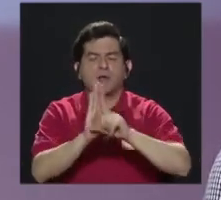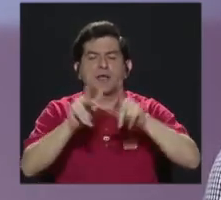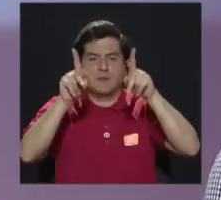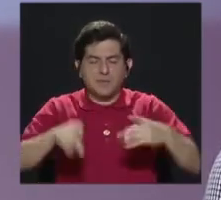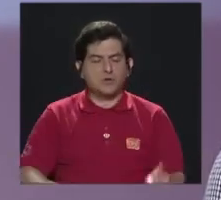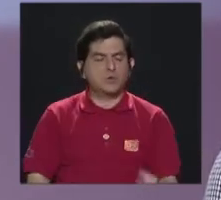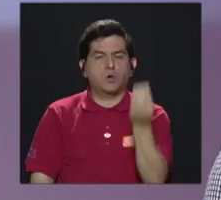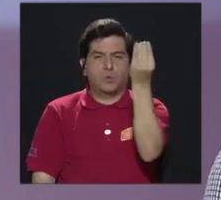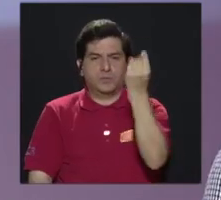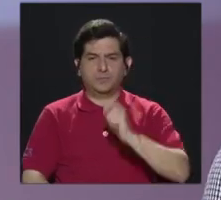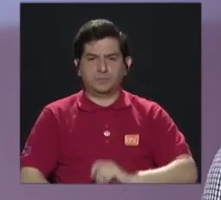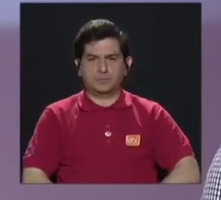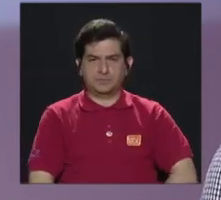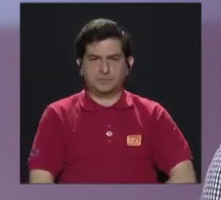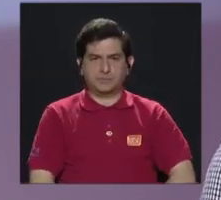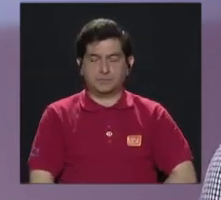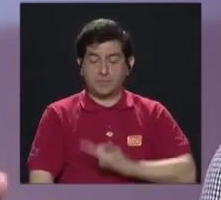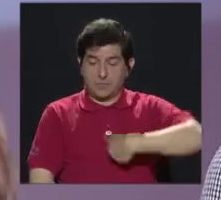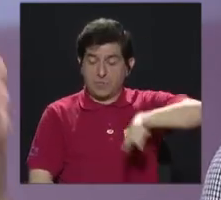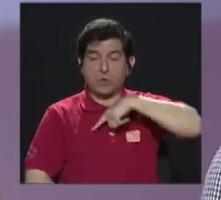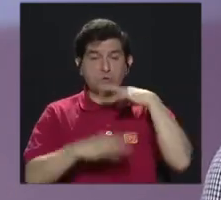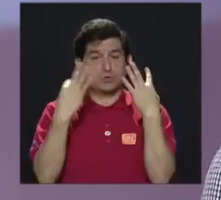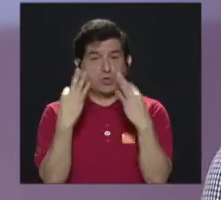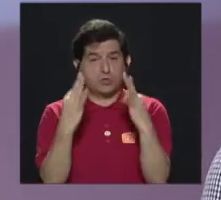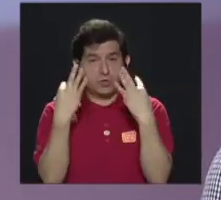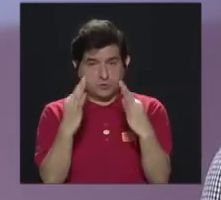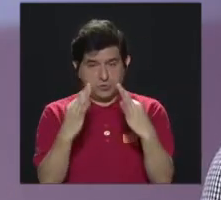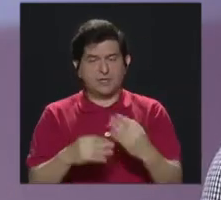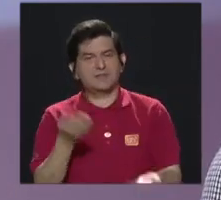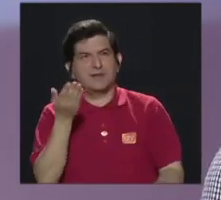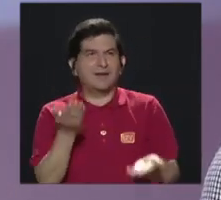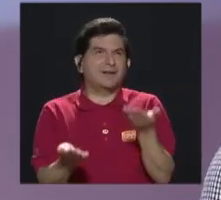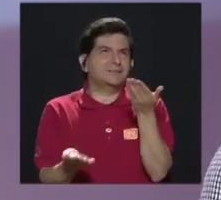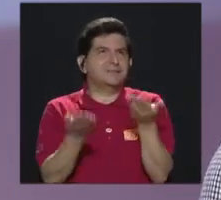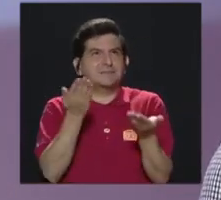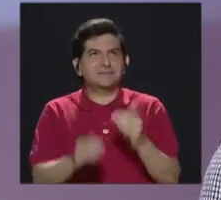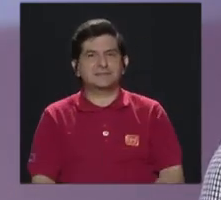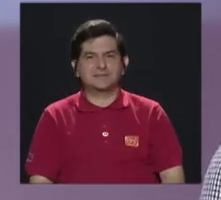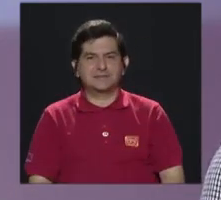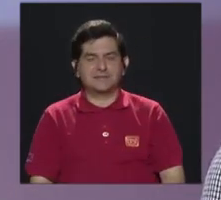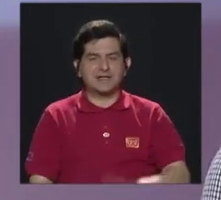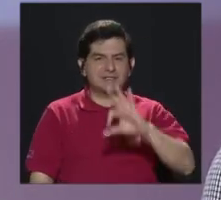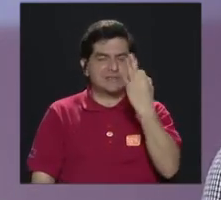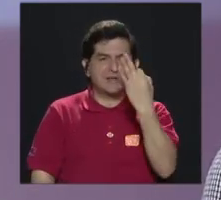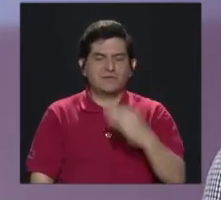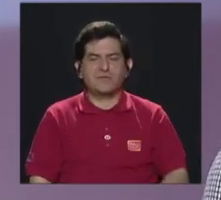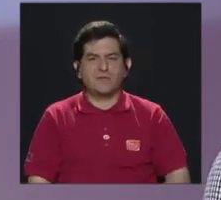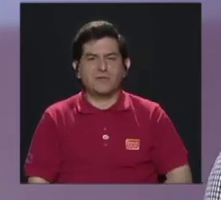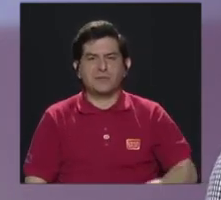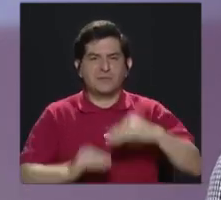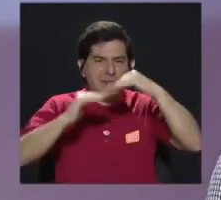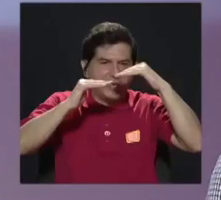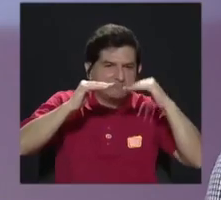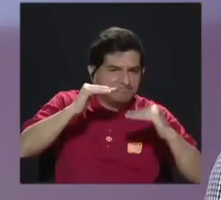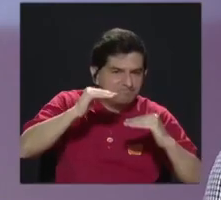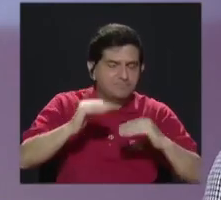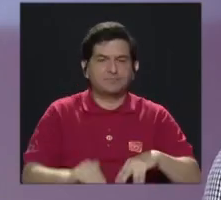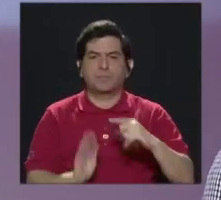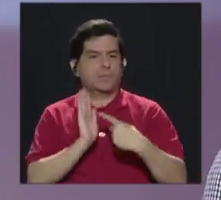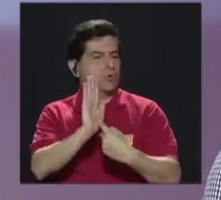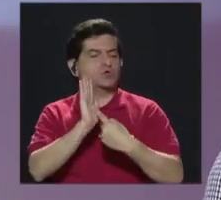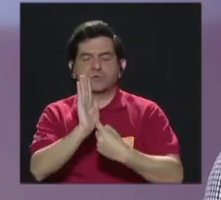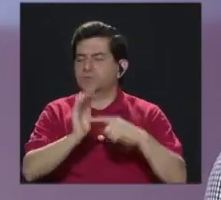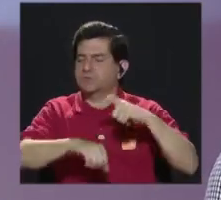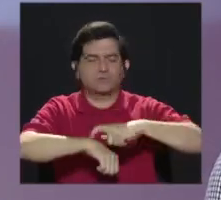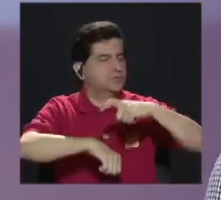persona joven. Nosotros tratamos de hacerlo un poquito como más de bajo perfil, entonces nosotros no tuvimos exposición en